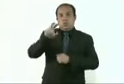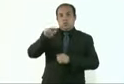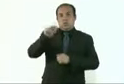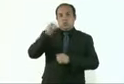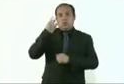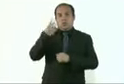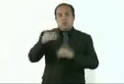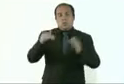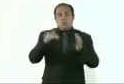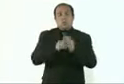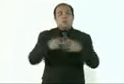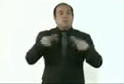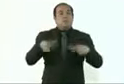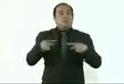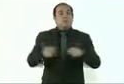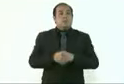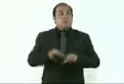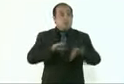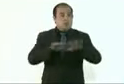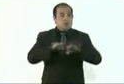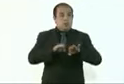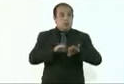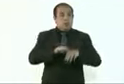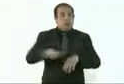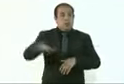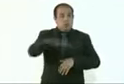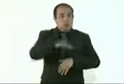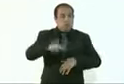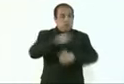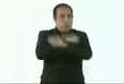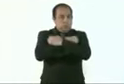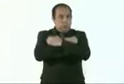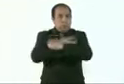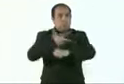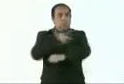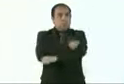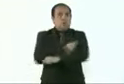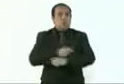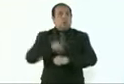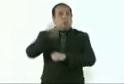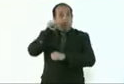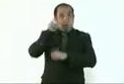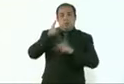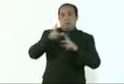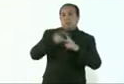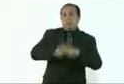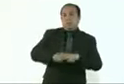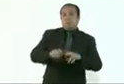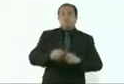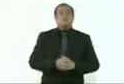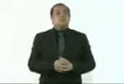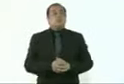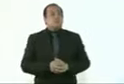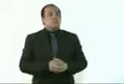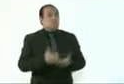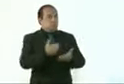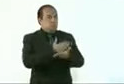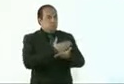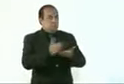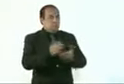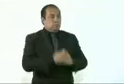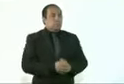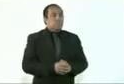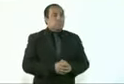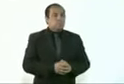283 mil personas que trabajan en el sector educativo que se van a vacunar a partir del día de mañana. Ok, y por otro lado,